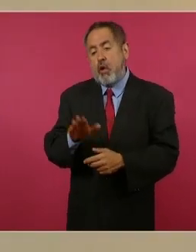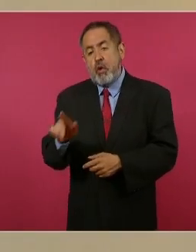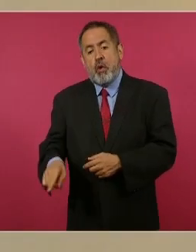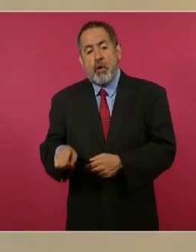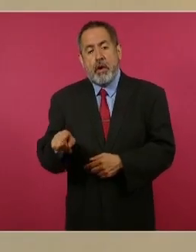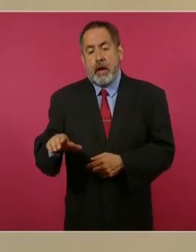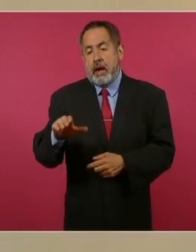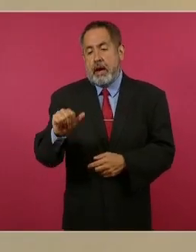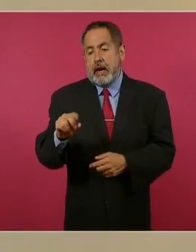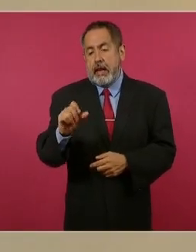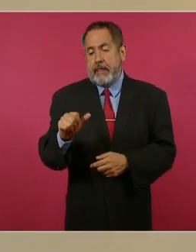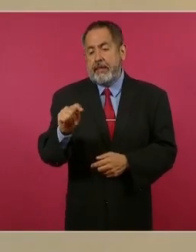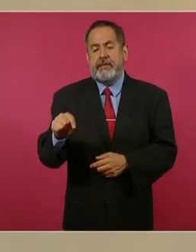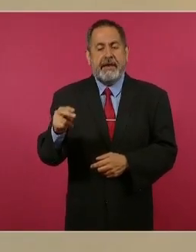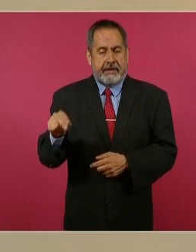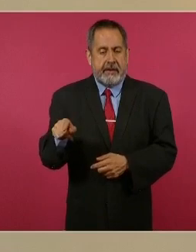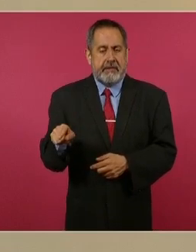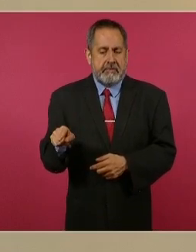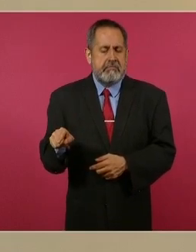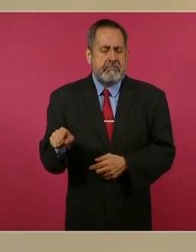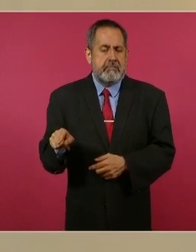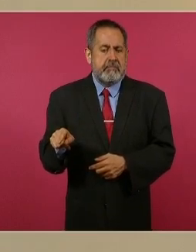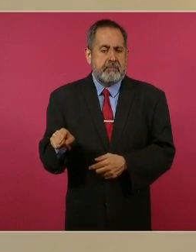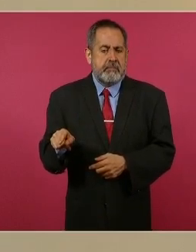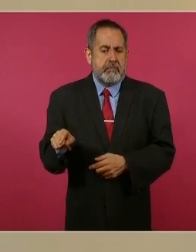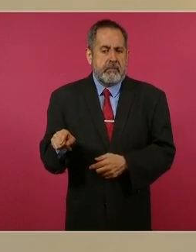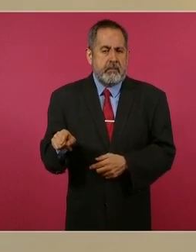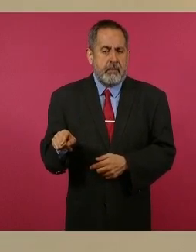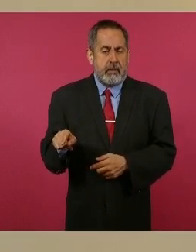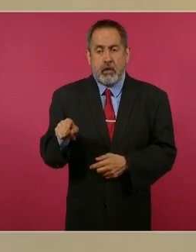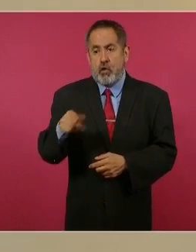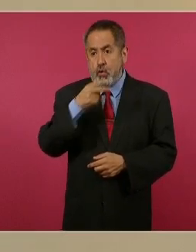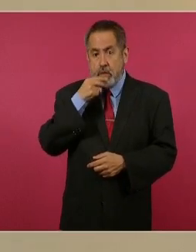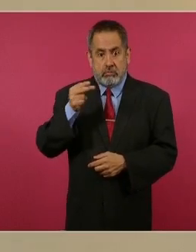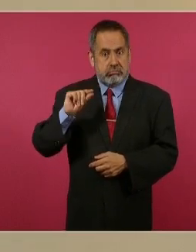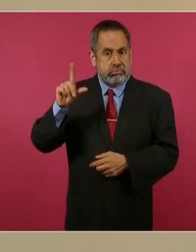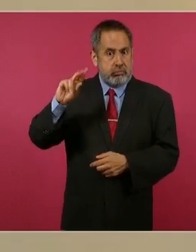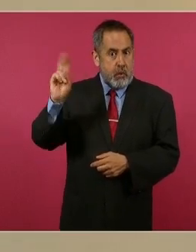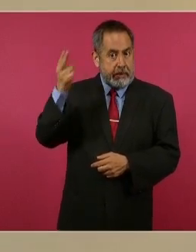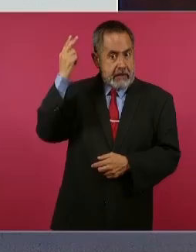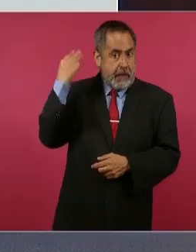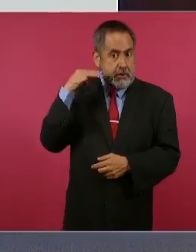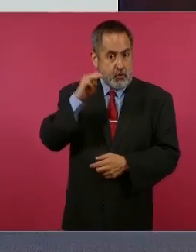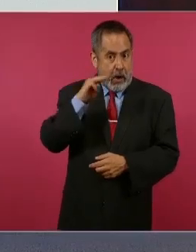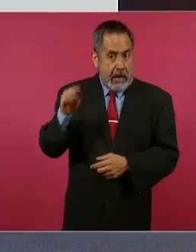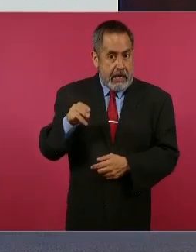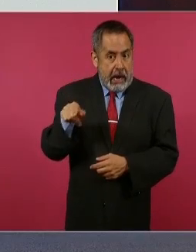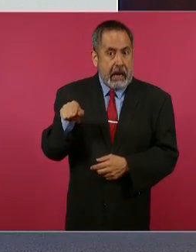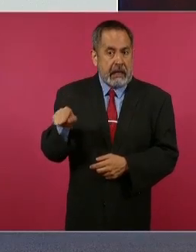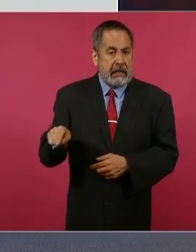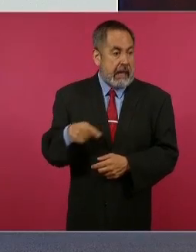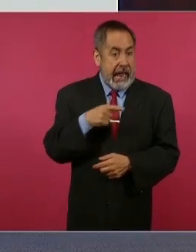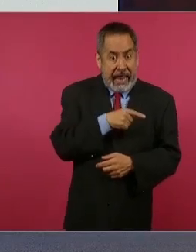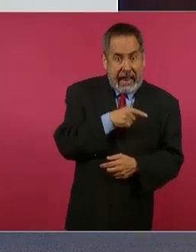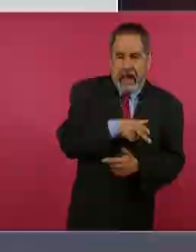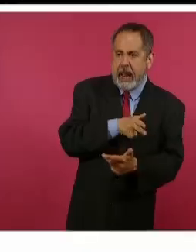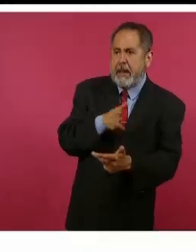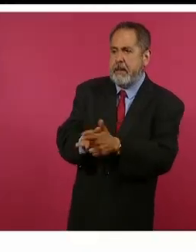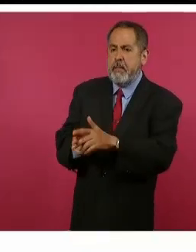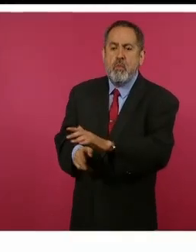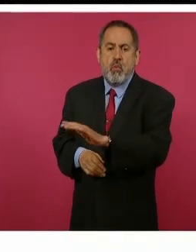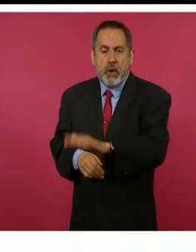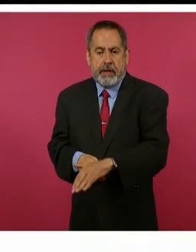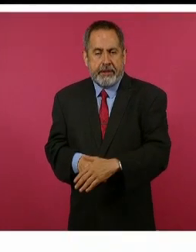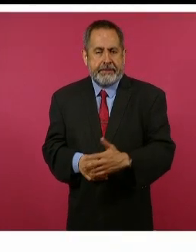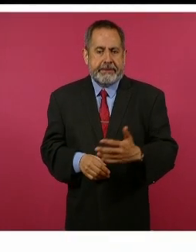Jean Cadet en el catedrático de la Universidad Michoacana de San Nicolás de Hidalgo, originario de la